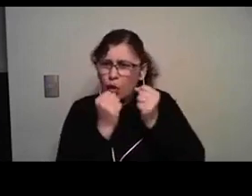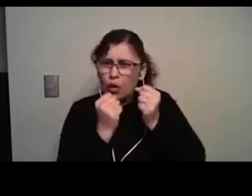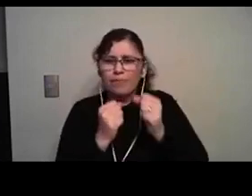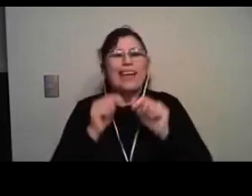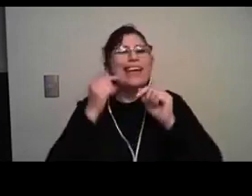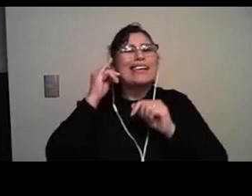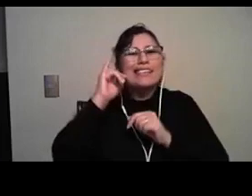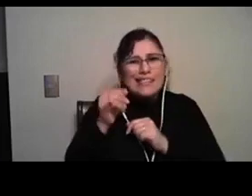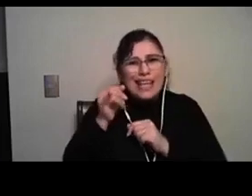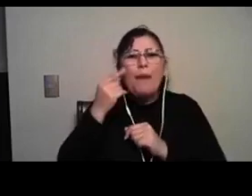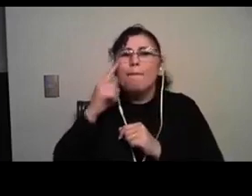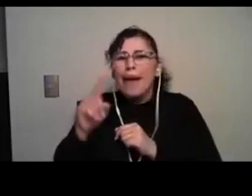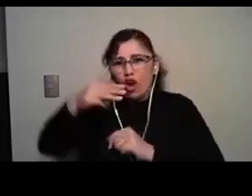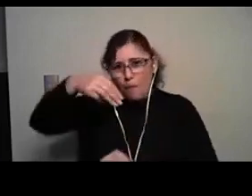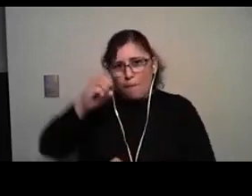mononeuropatía.